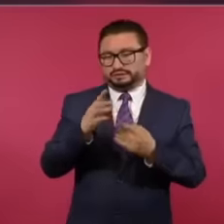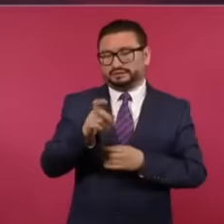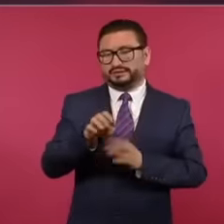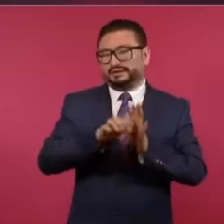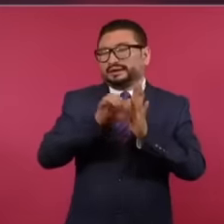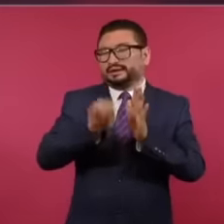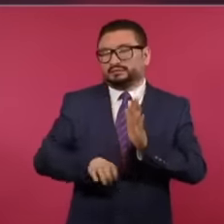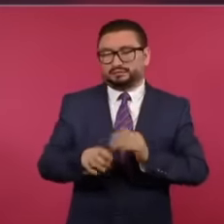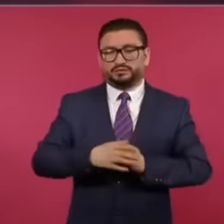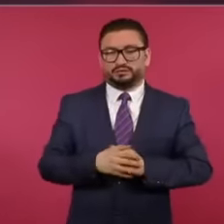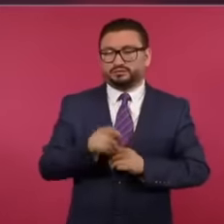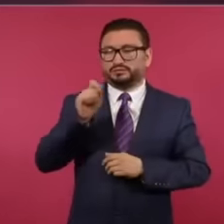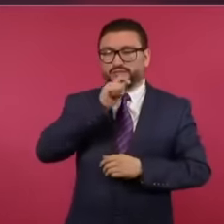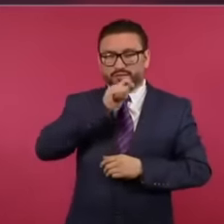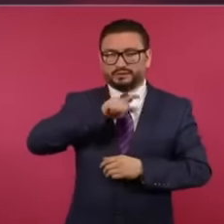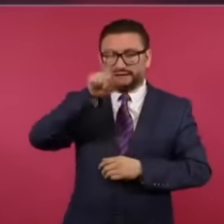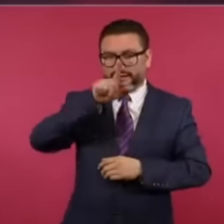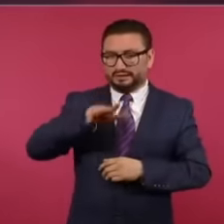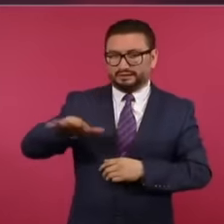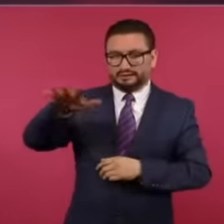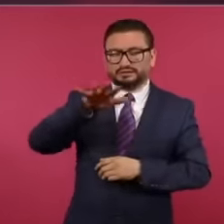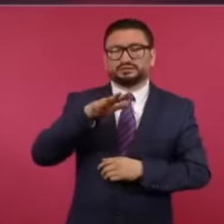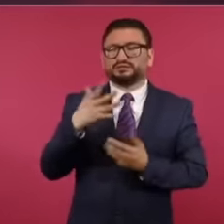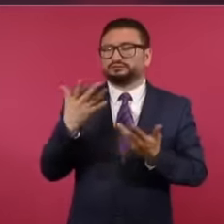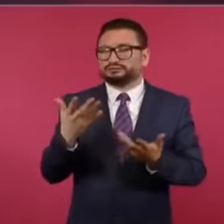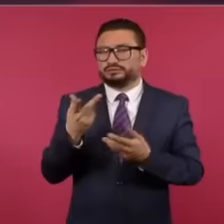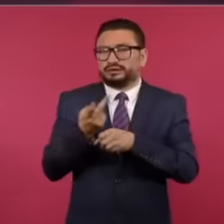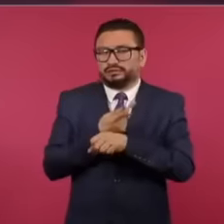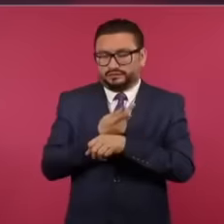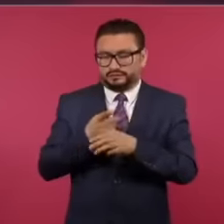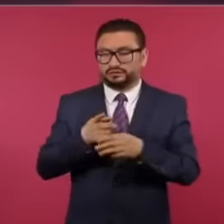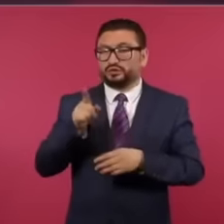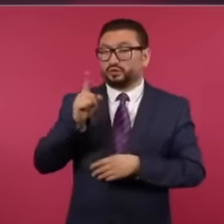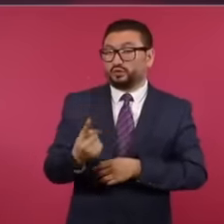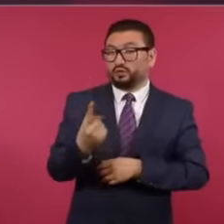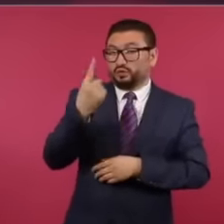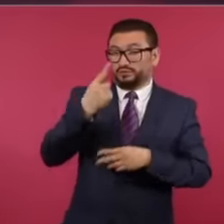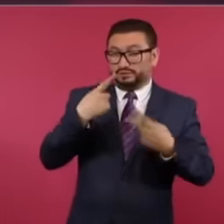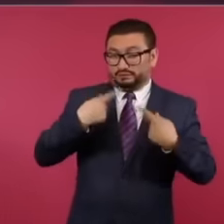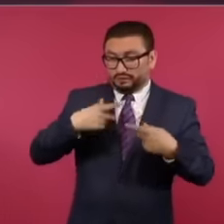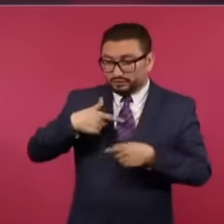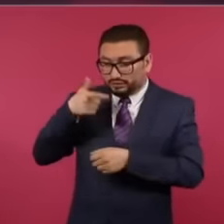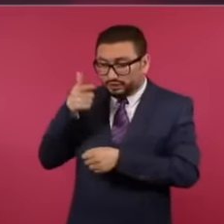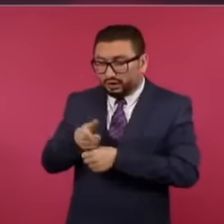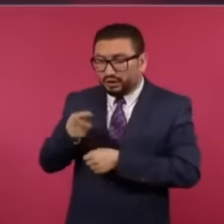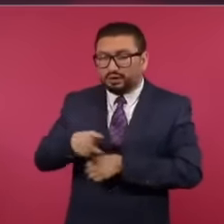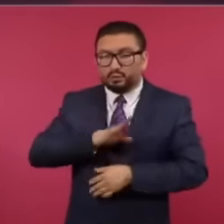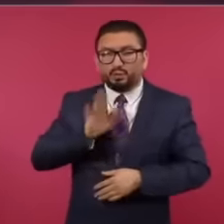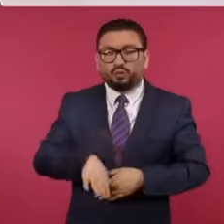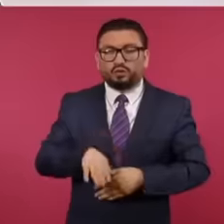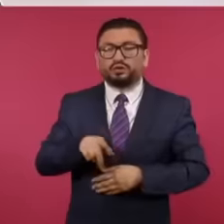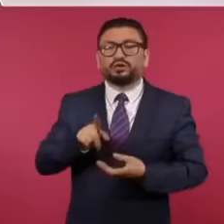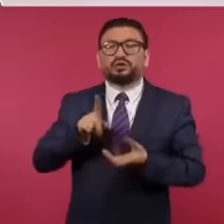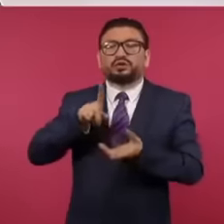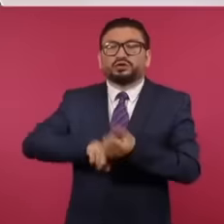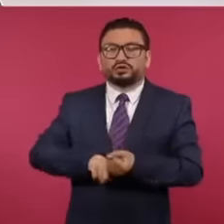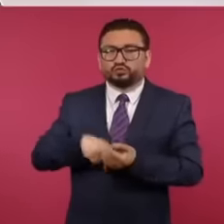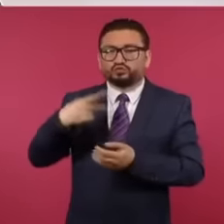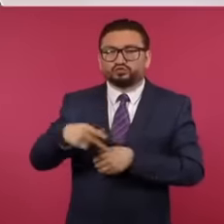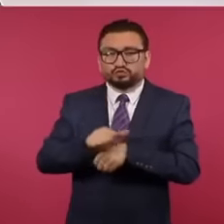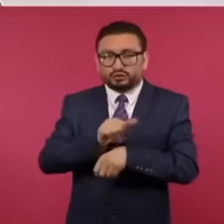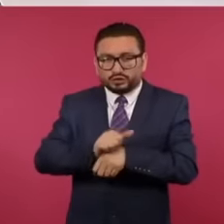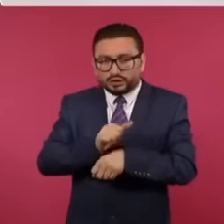ejemplo, en Jalisco, donde una persona fue encontrada sin vida en un vehículo. Nosotros